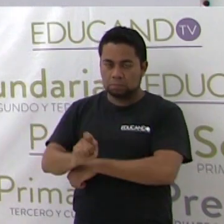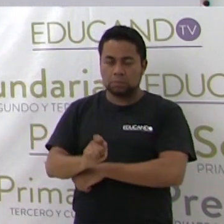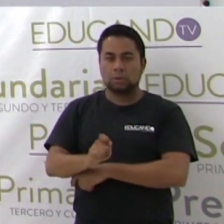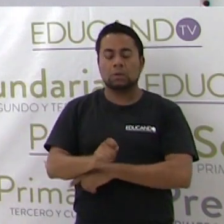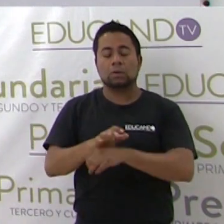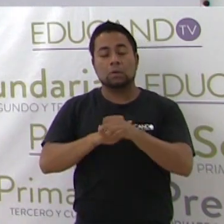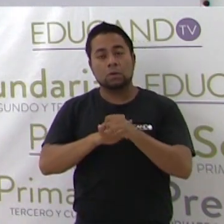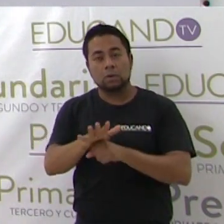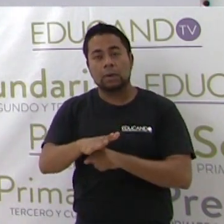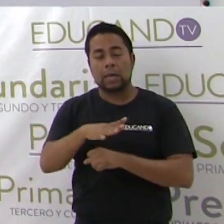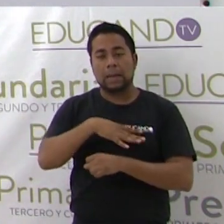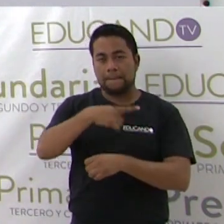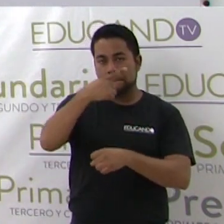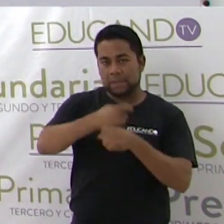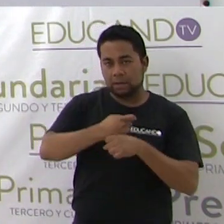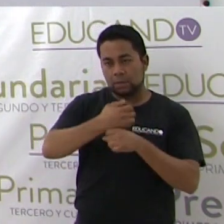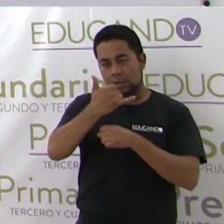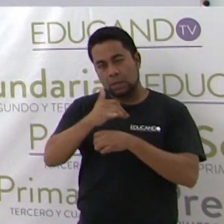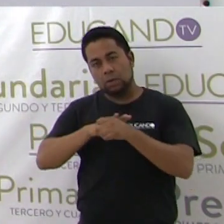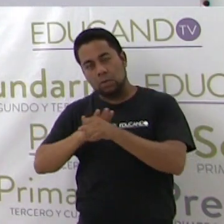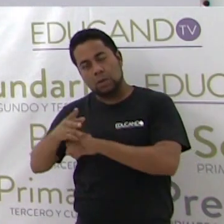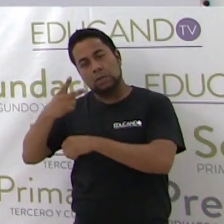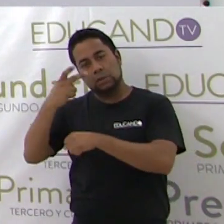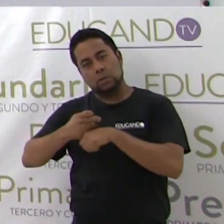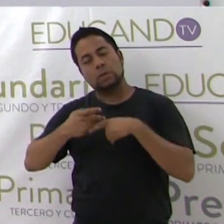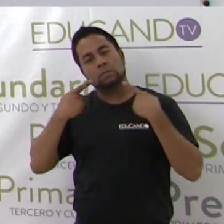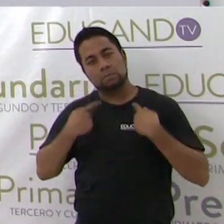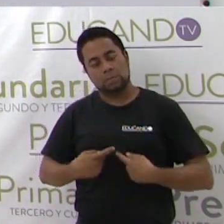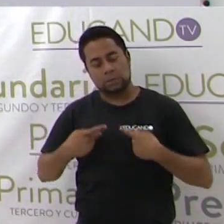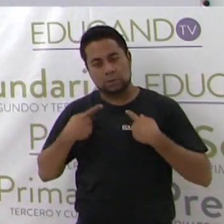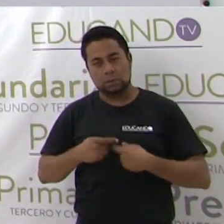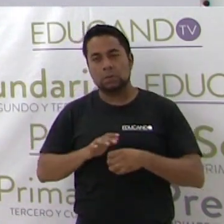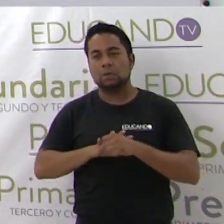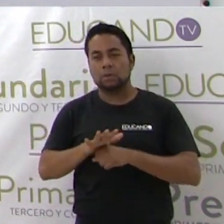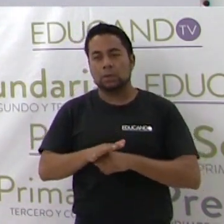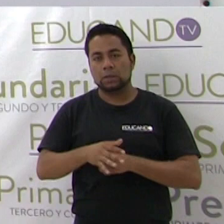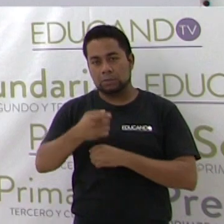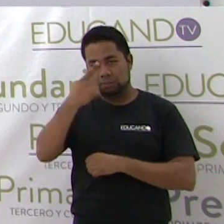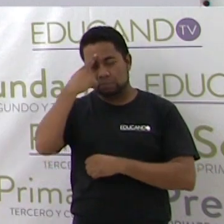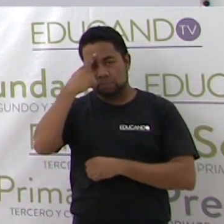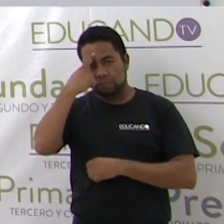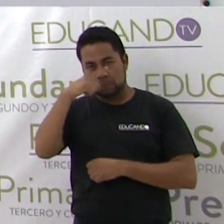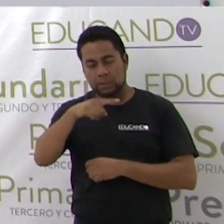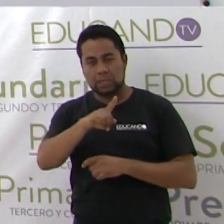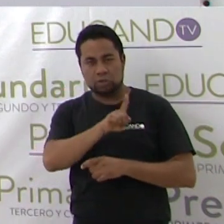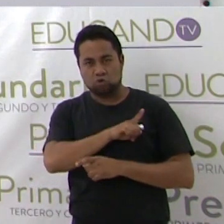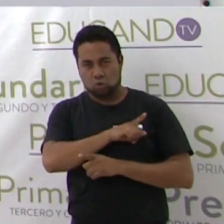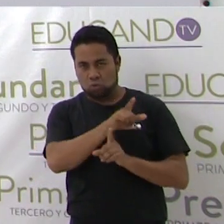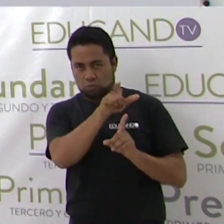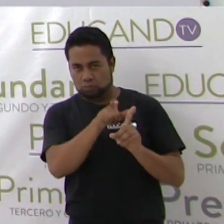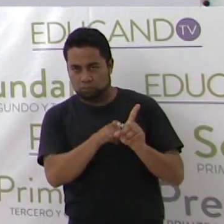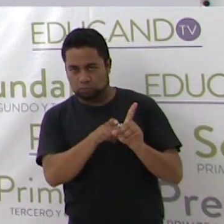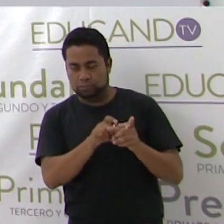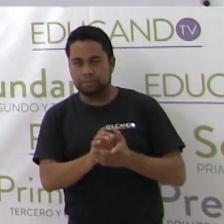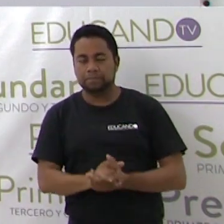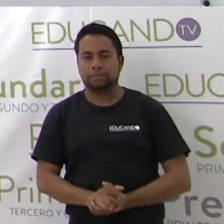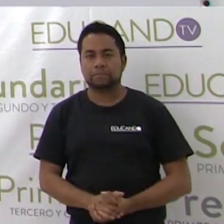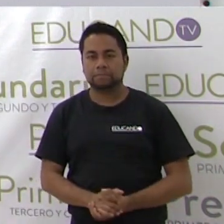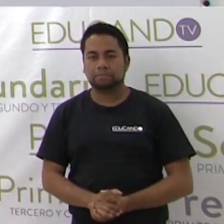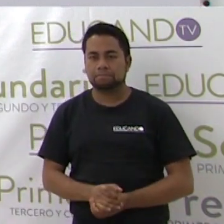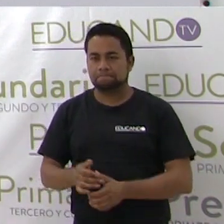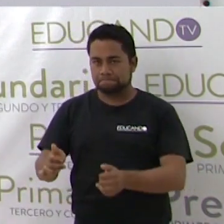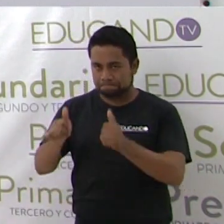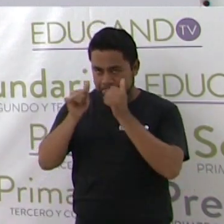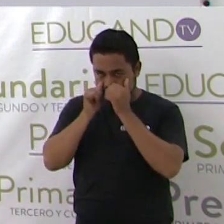es la primera y cuál es la segunda persona de singular?